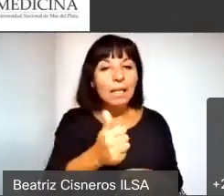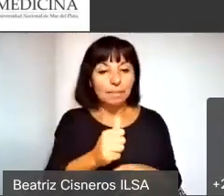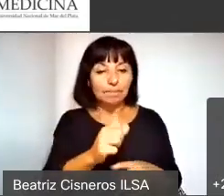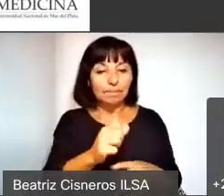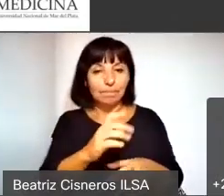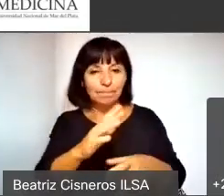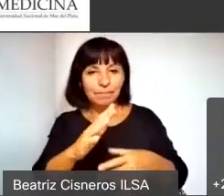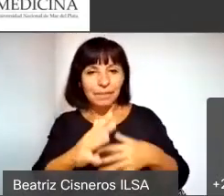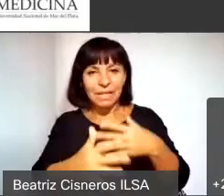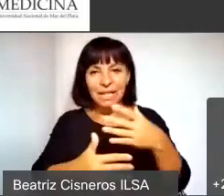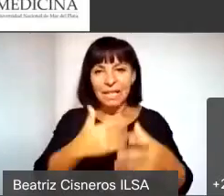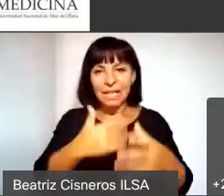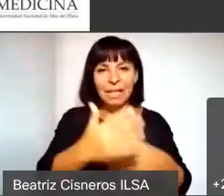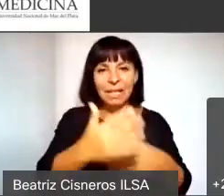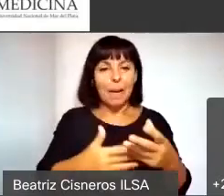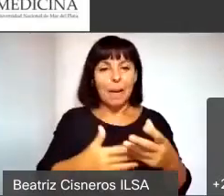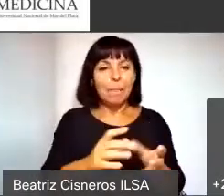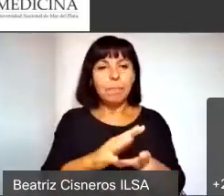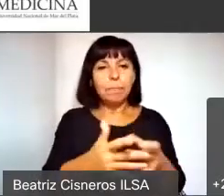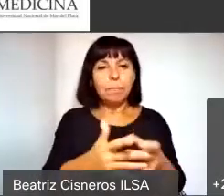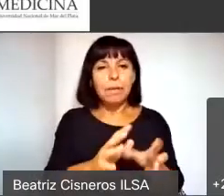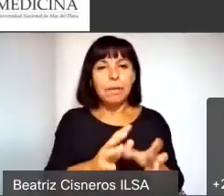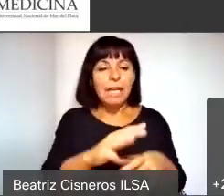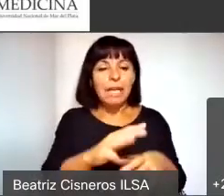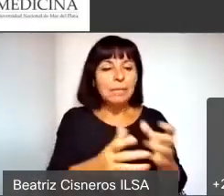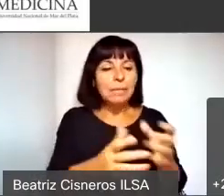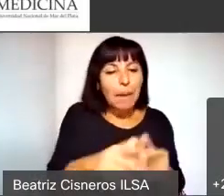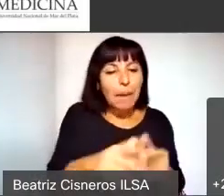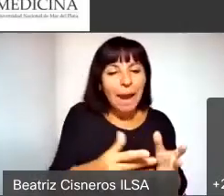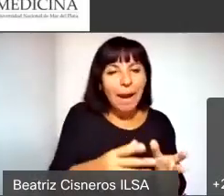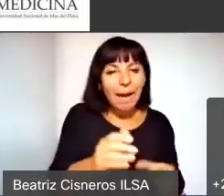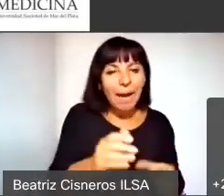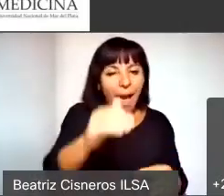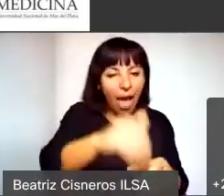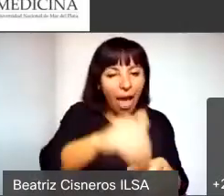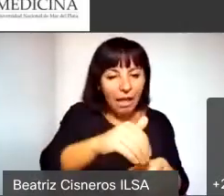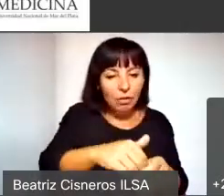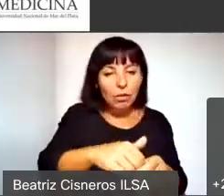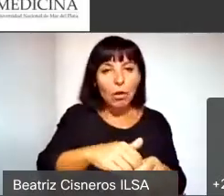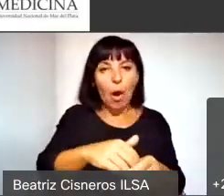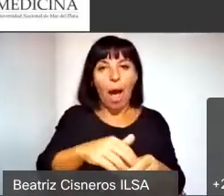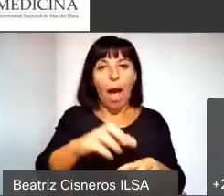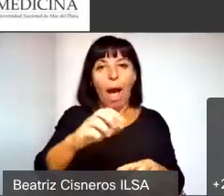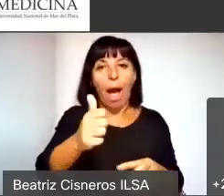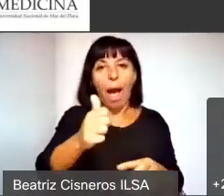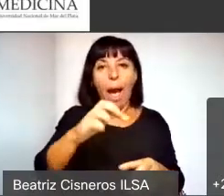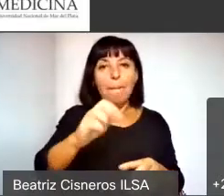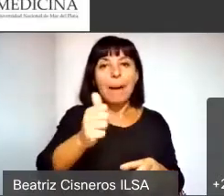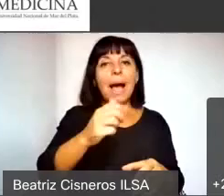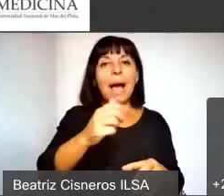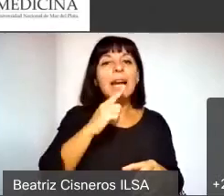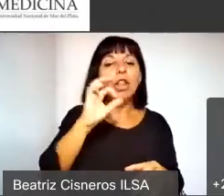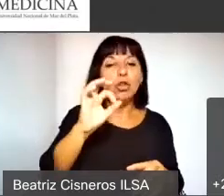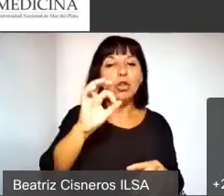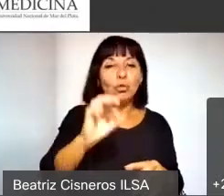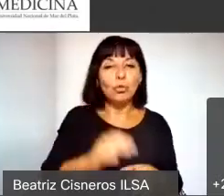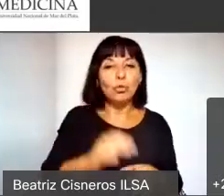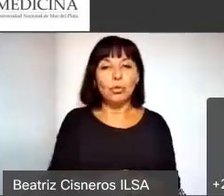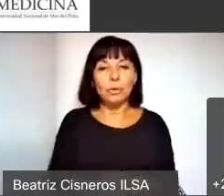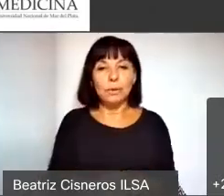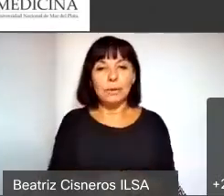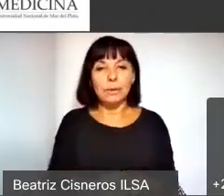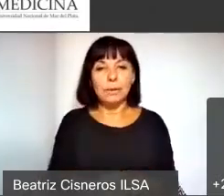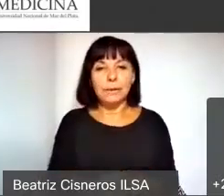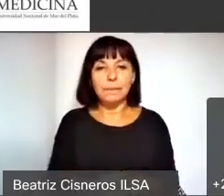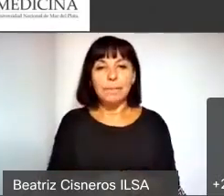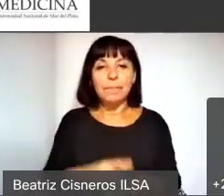con la cara cis del aparato de Golgi, ingresan dentro de este aparato, ingresan dentro de esta organela. Y hay